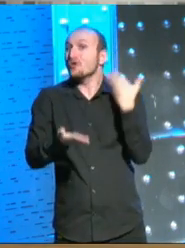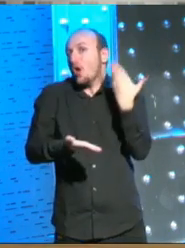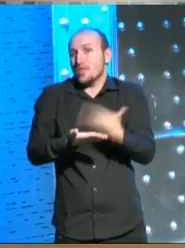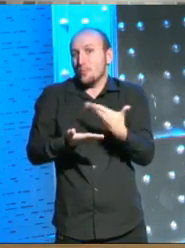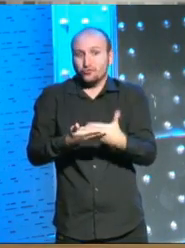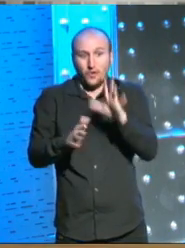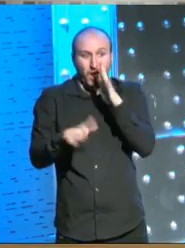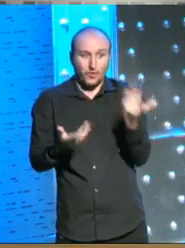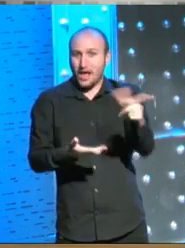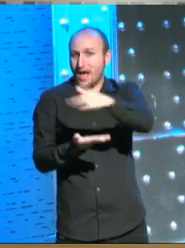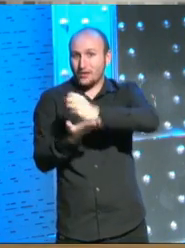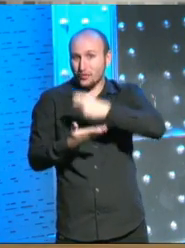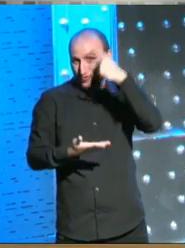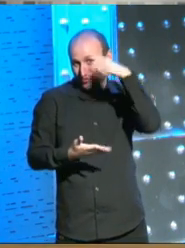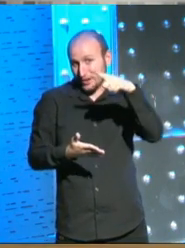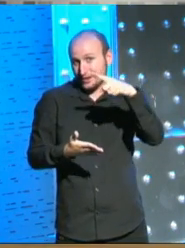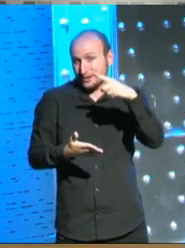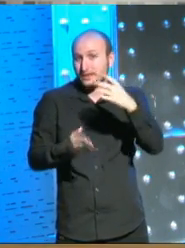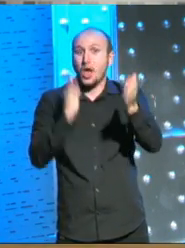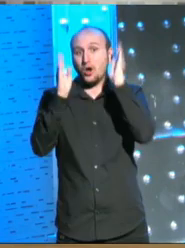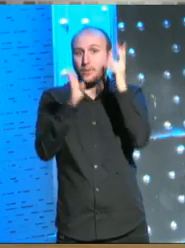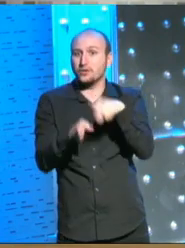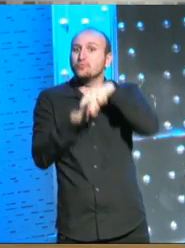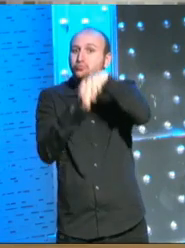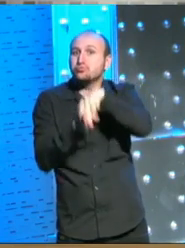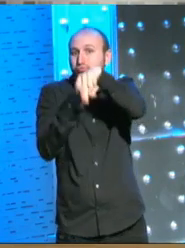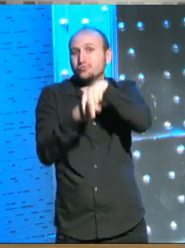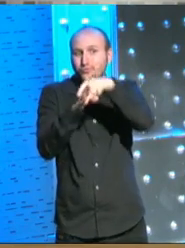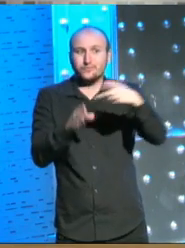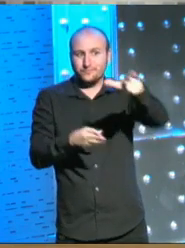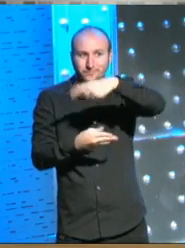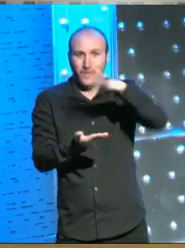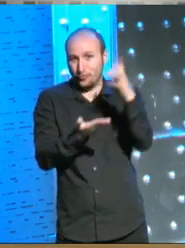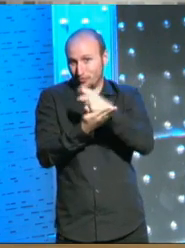ustedes saben, lo que ocurre cuando un caballo cabalga, saben todos, ¿no?